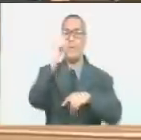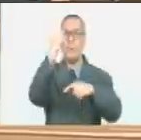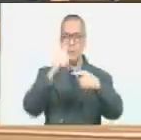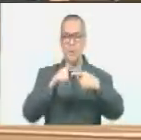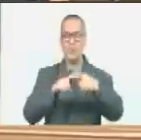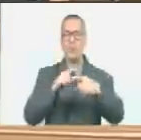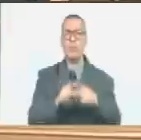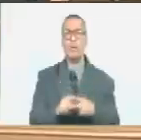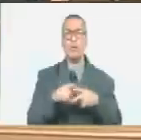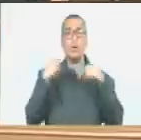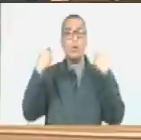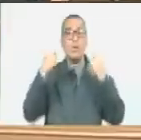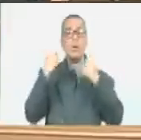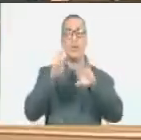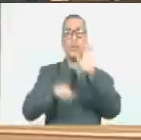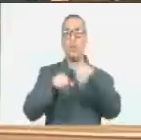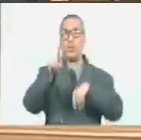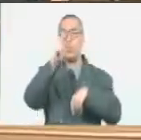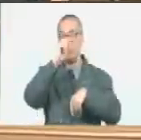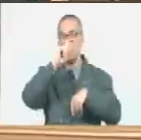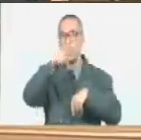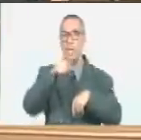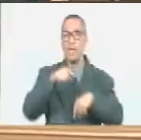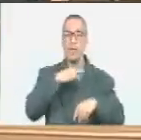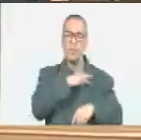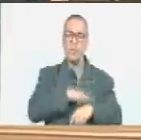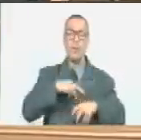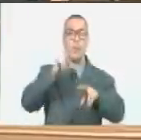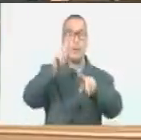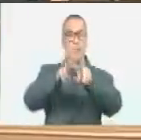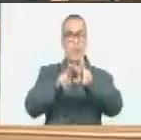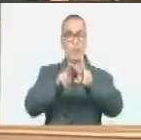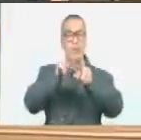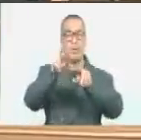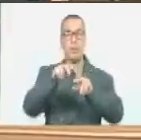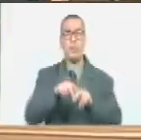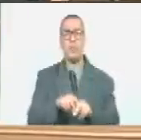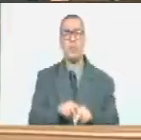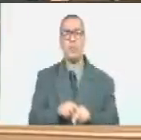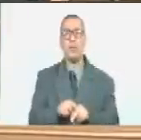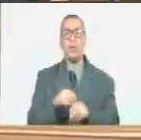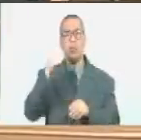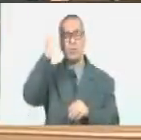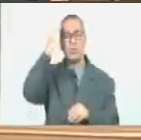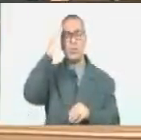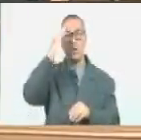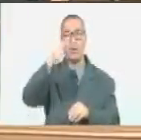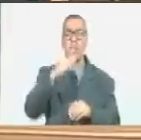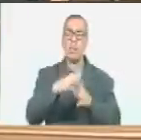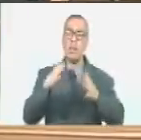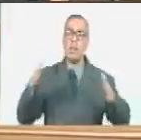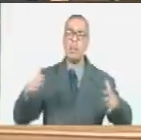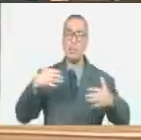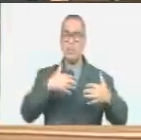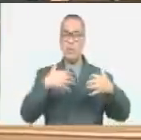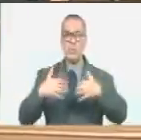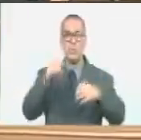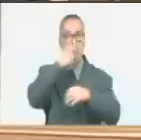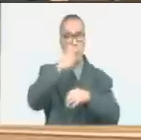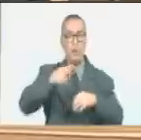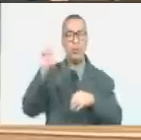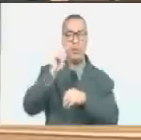primero, celebrar los 12 años de la Gran Misión Vivienda Venezuela, reconociendo la enorme lucha del